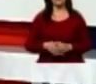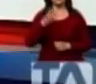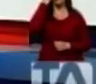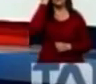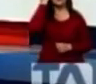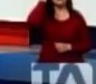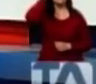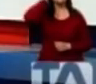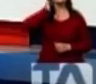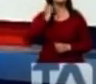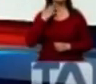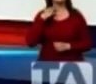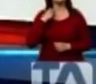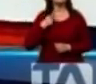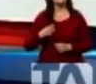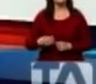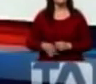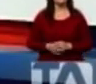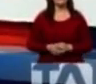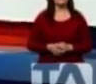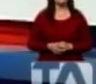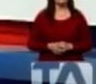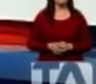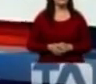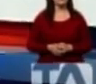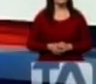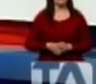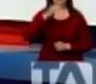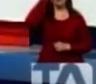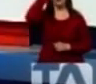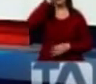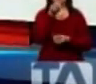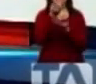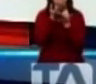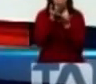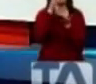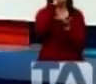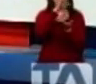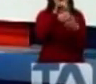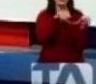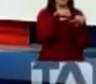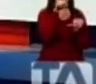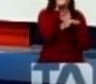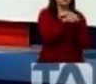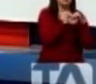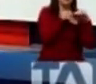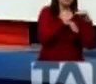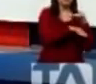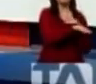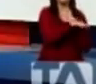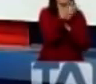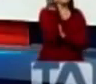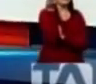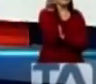que la policía busca nuevas caletas donde Edison Washington Prado, alias Gerald, líder de una organización narcodelictiva, ocultaba más